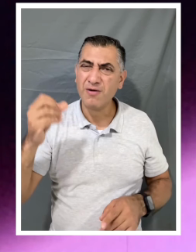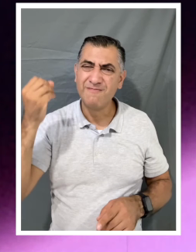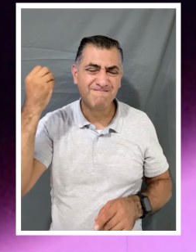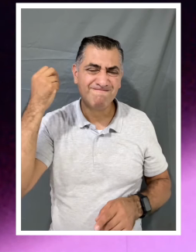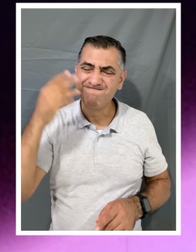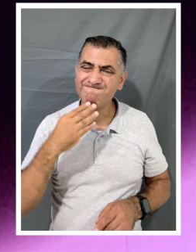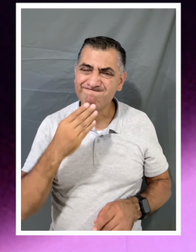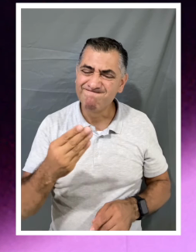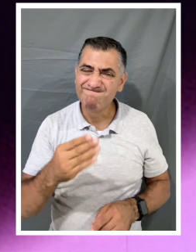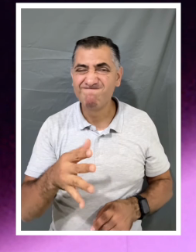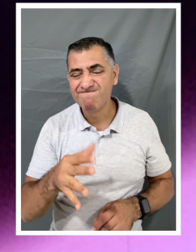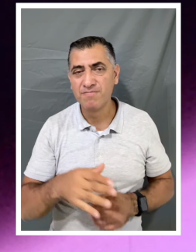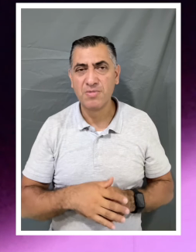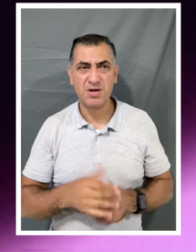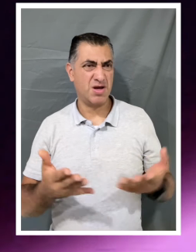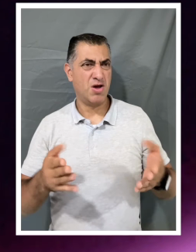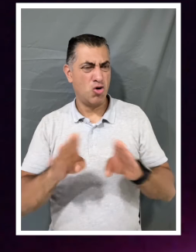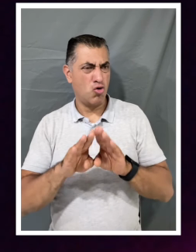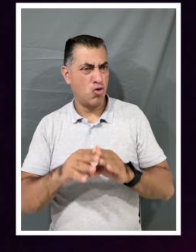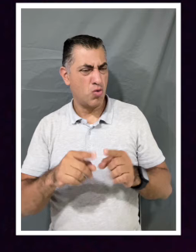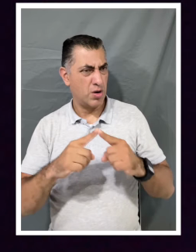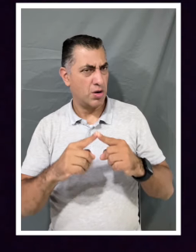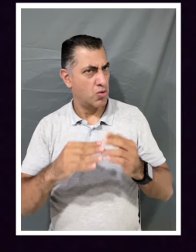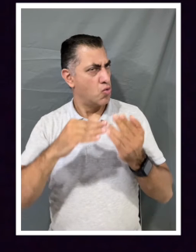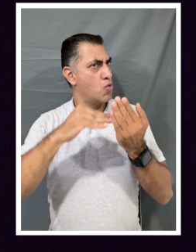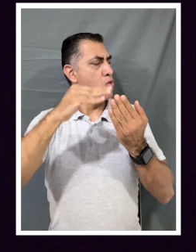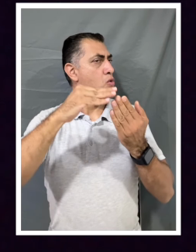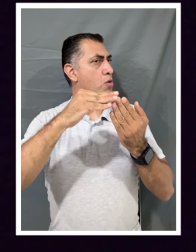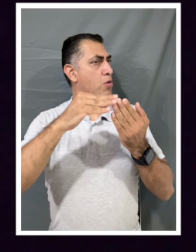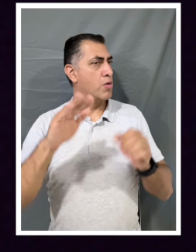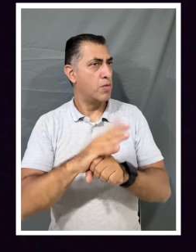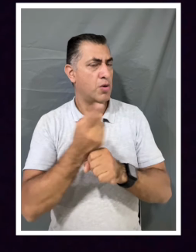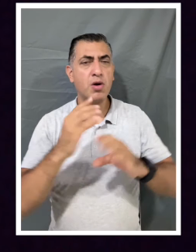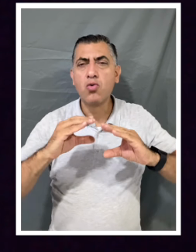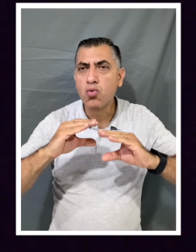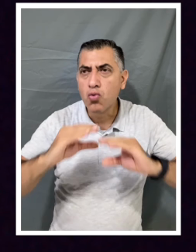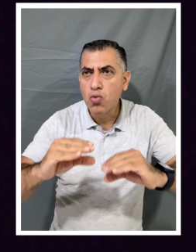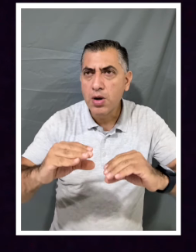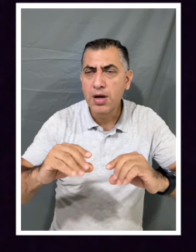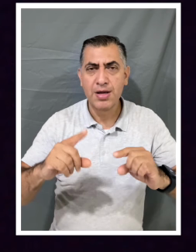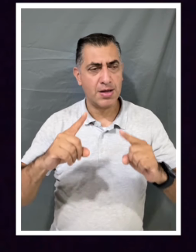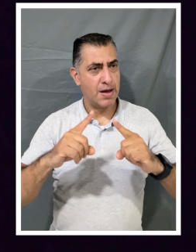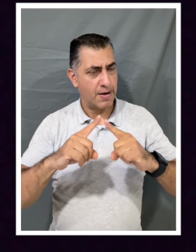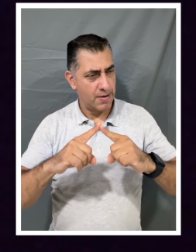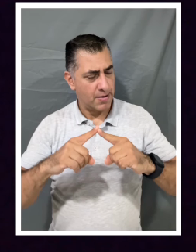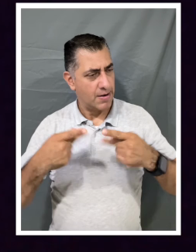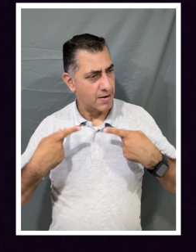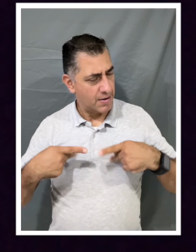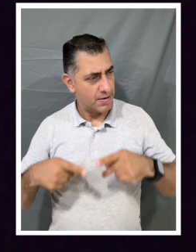predica bastante regular y tú dices cómo es que ha crecido su iglesia bueno porque él cuida de otras maneras cuida dando